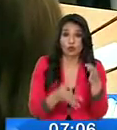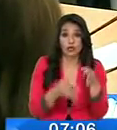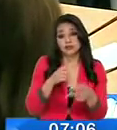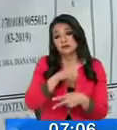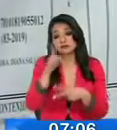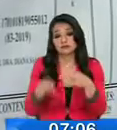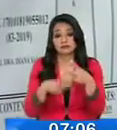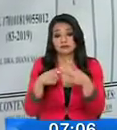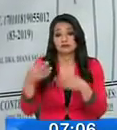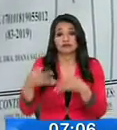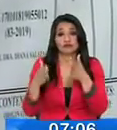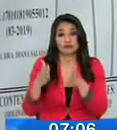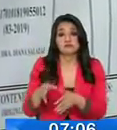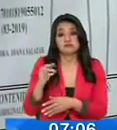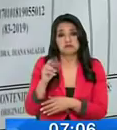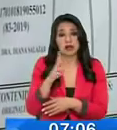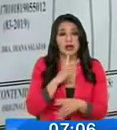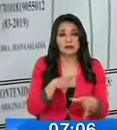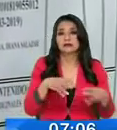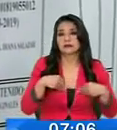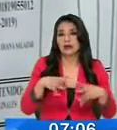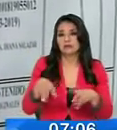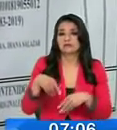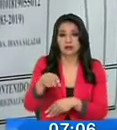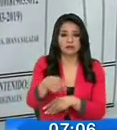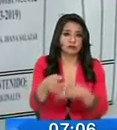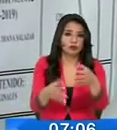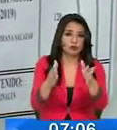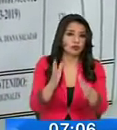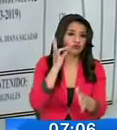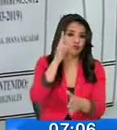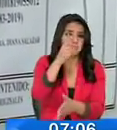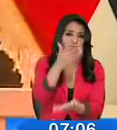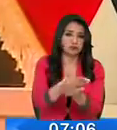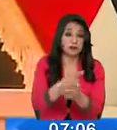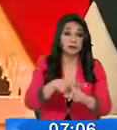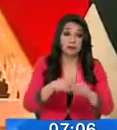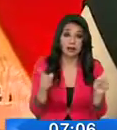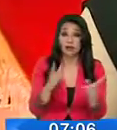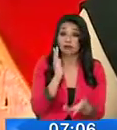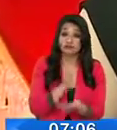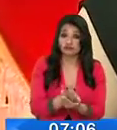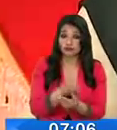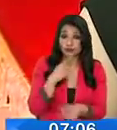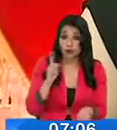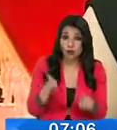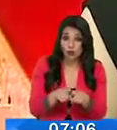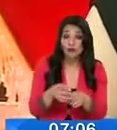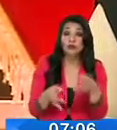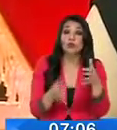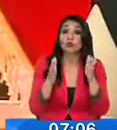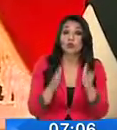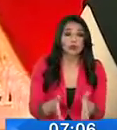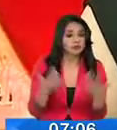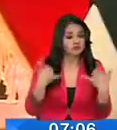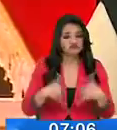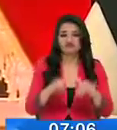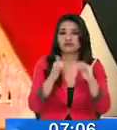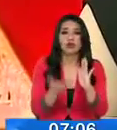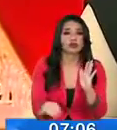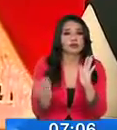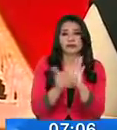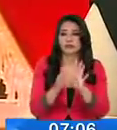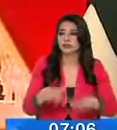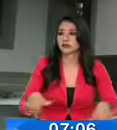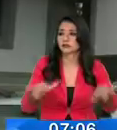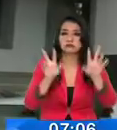Rodríguez acepten la recusación. Sin embargo, si su sentencia apunta a anular la misma, la jueza Daniela Camacho regresaría a manejar